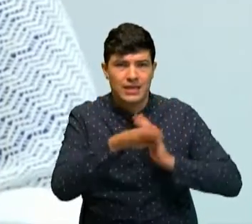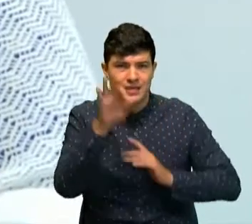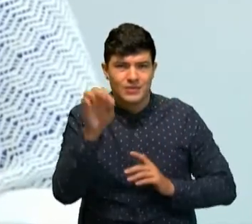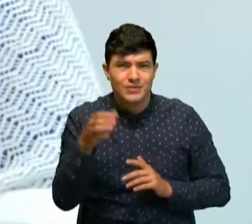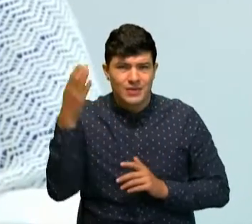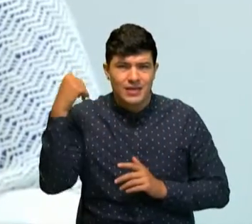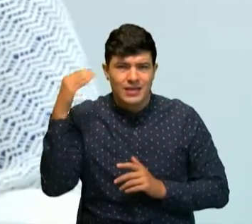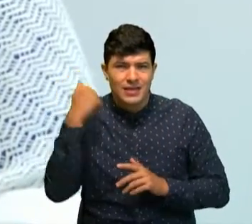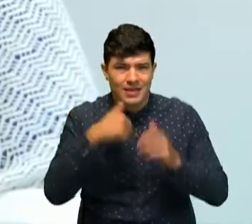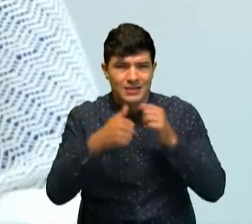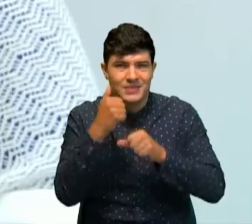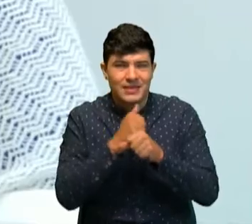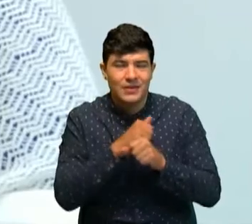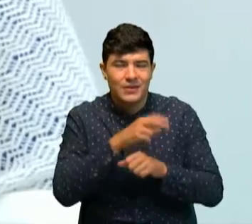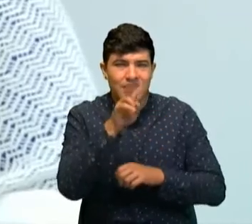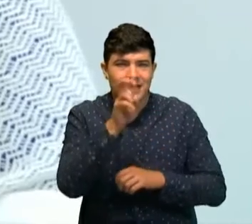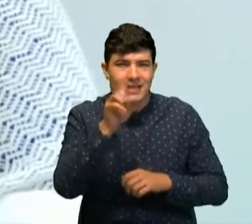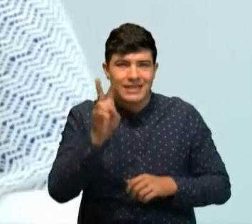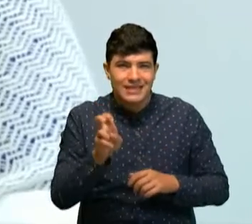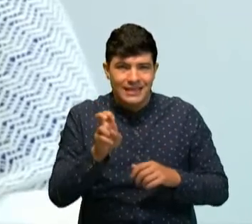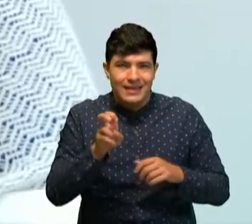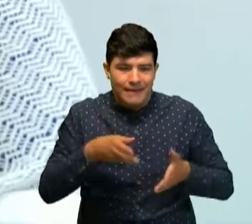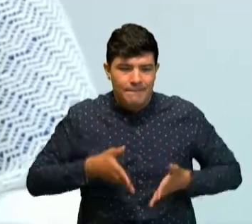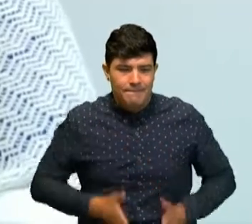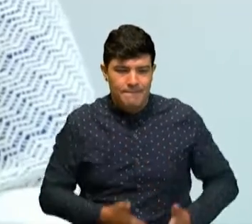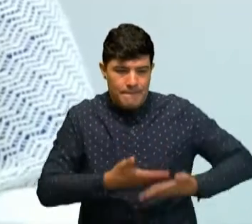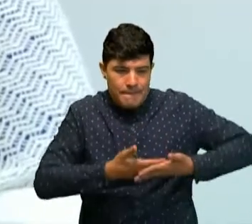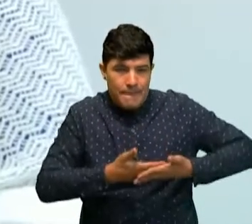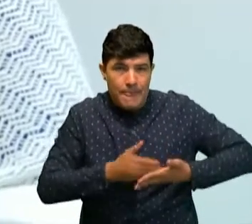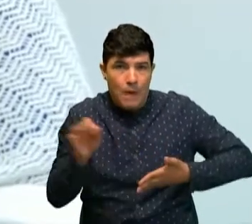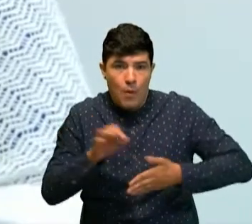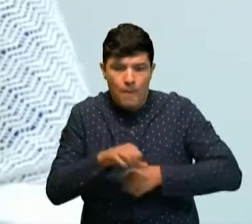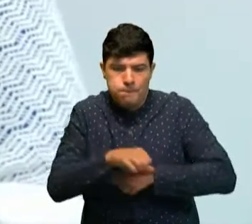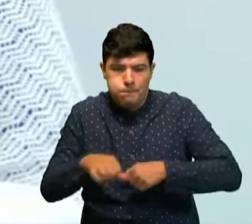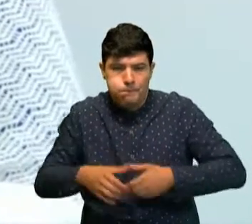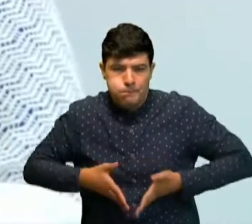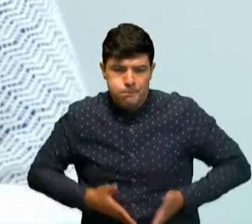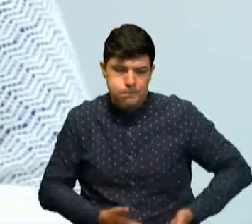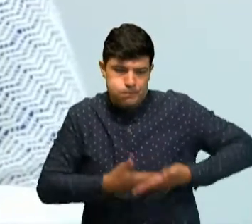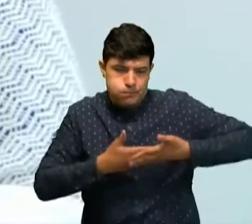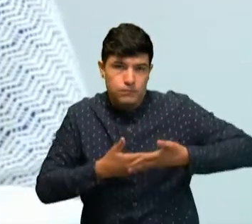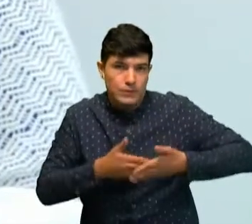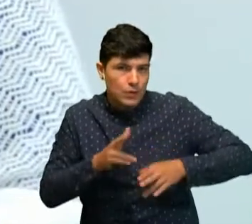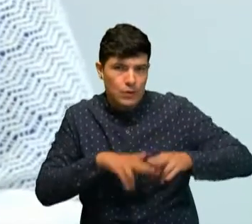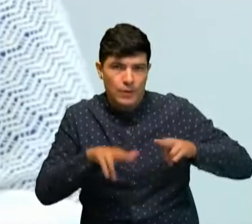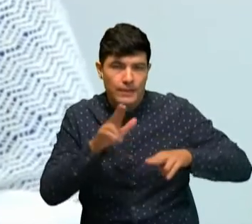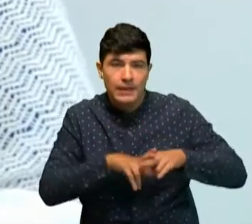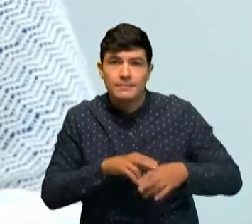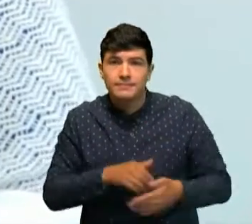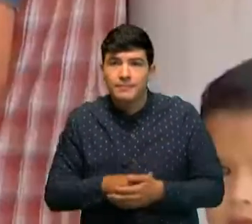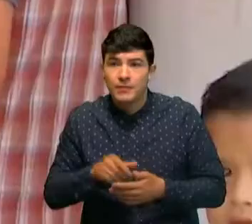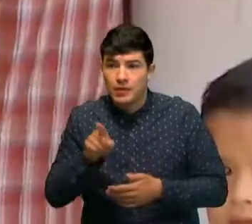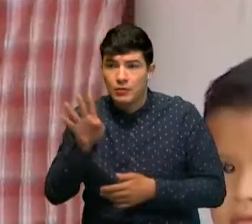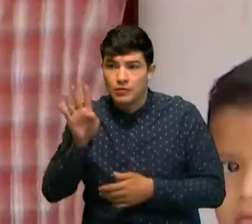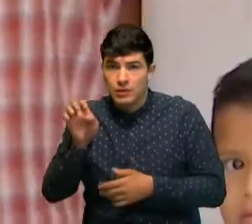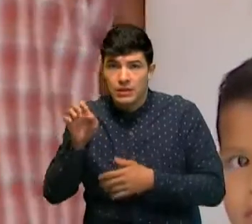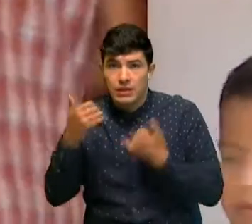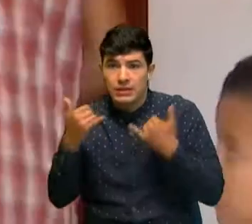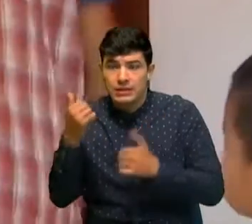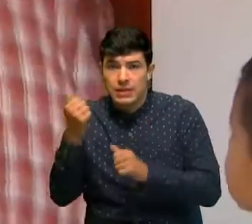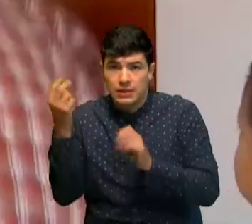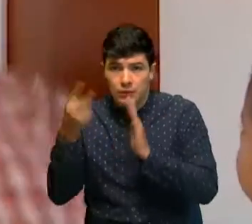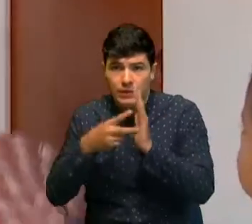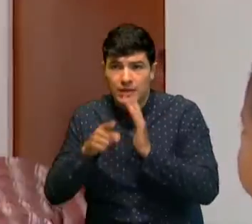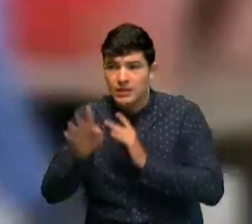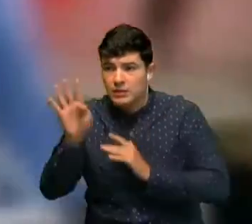77 partos entre cesáreas y partos normales. Y en el 2019, a corte de julio, ya llevamos